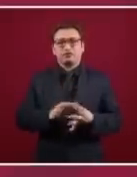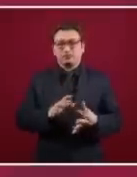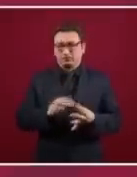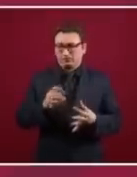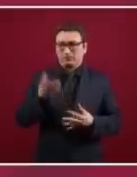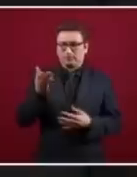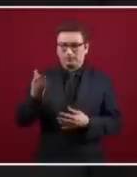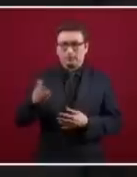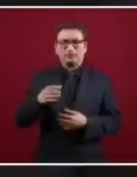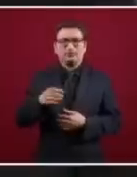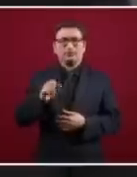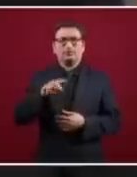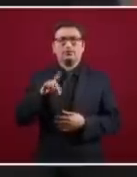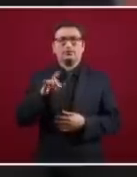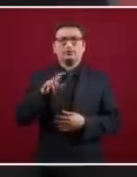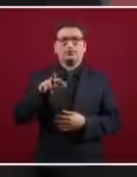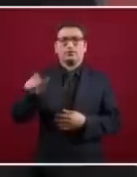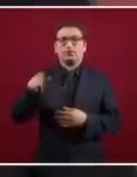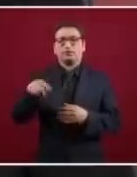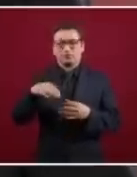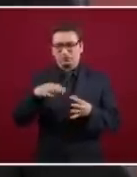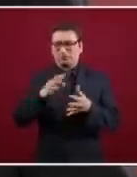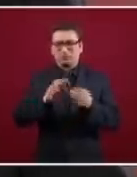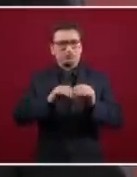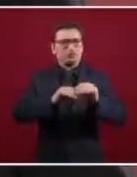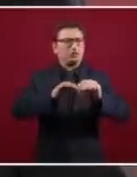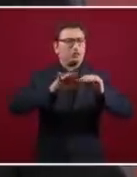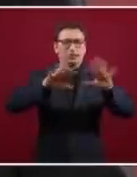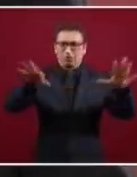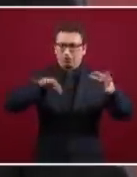sandoval precisa clara